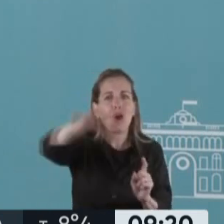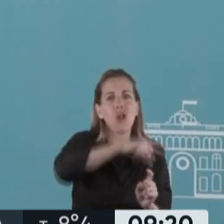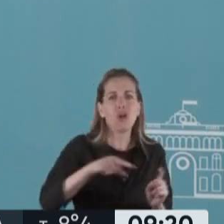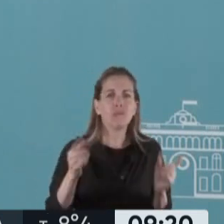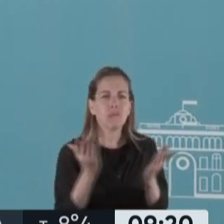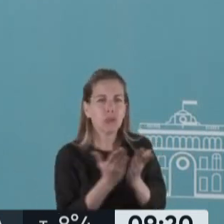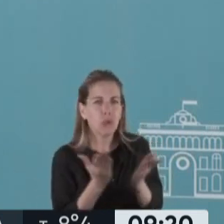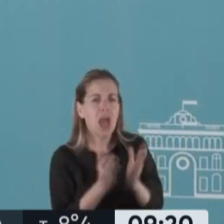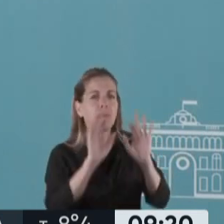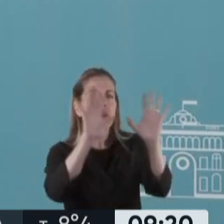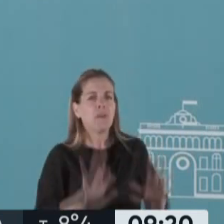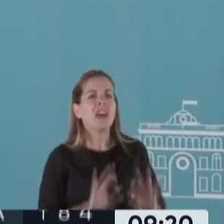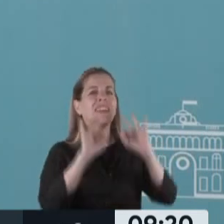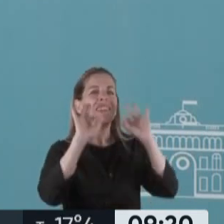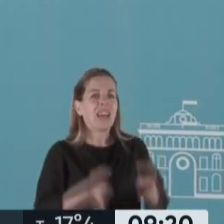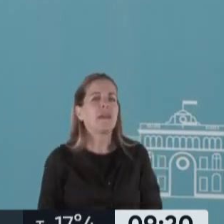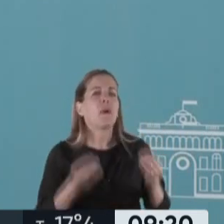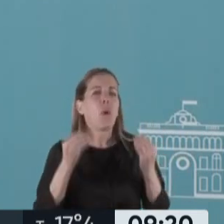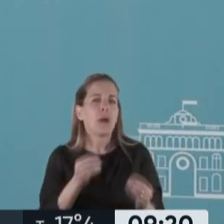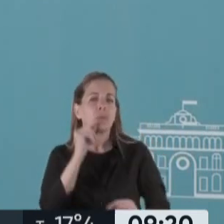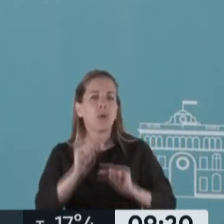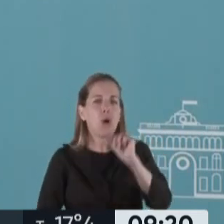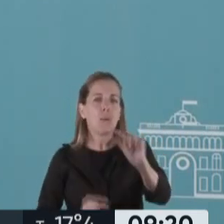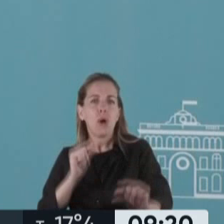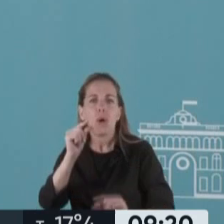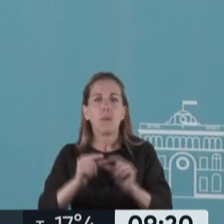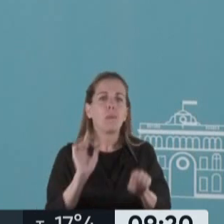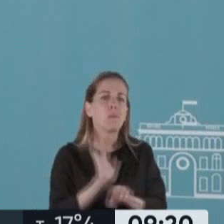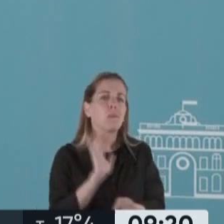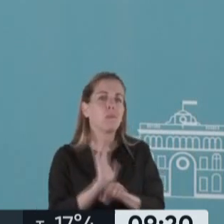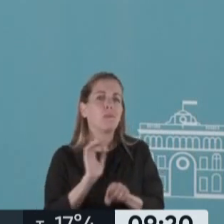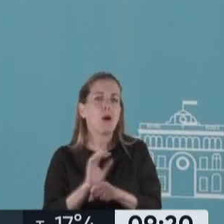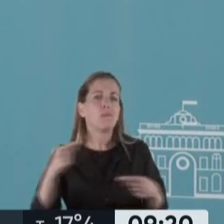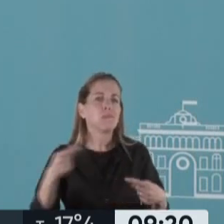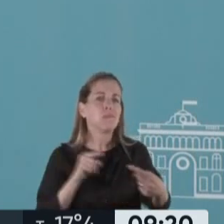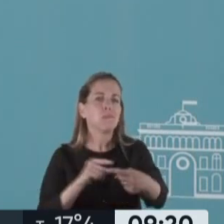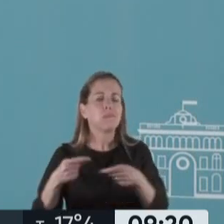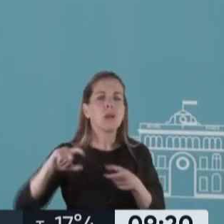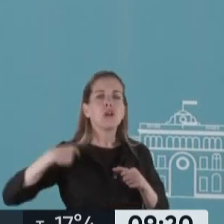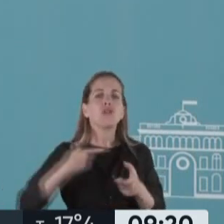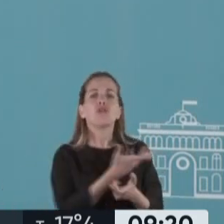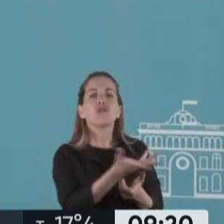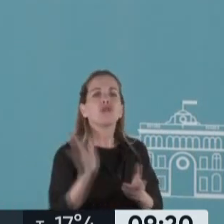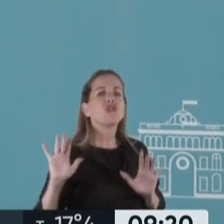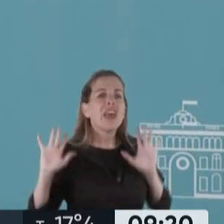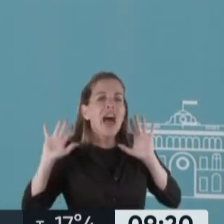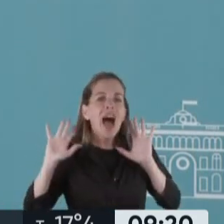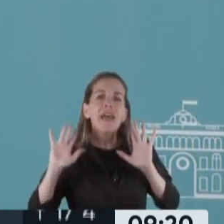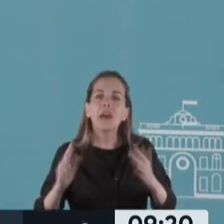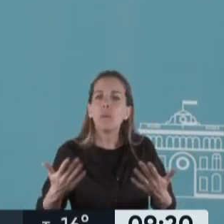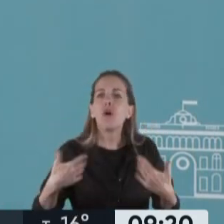sabemos bien de qué estamos hablando, cuando se van cruzando líneas y se van cruzando límites en una sociedad en la cual está